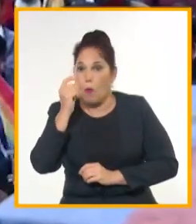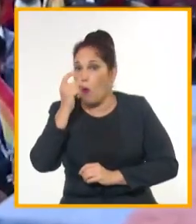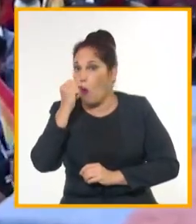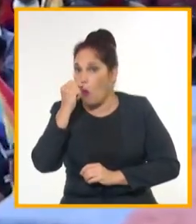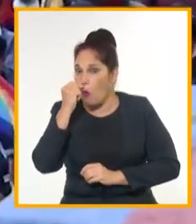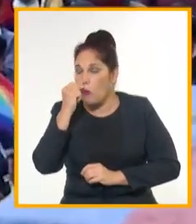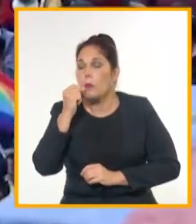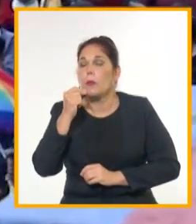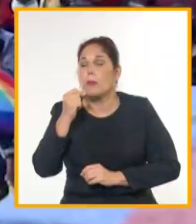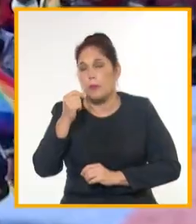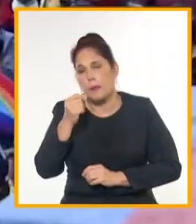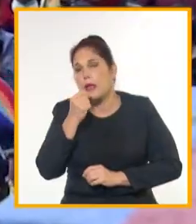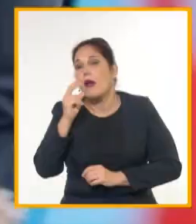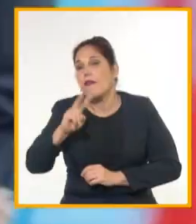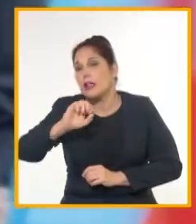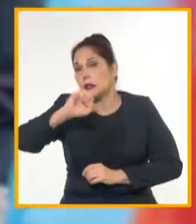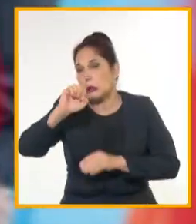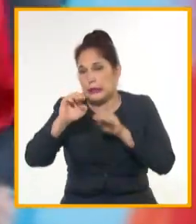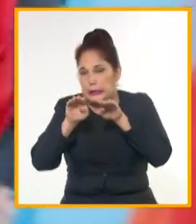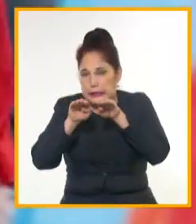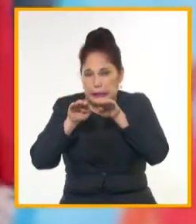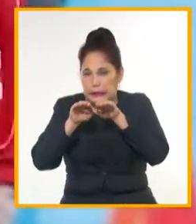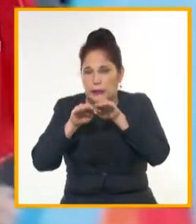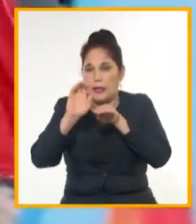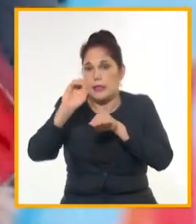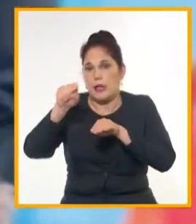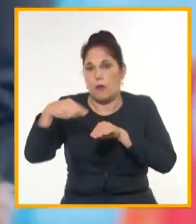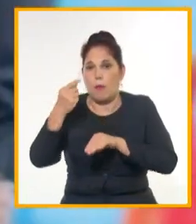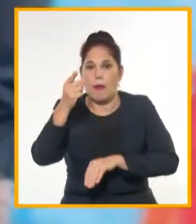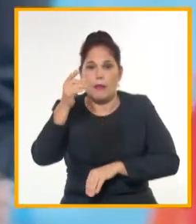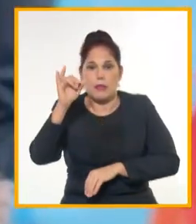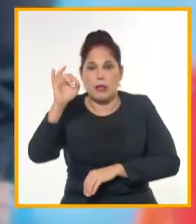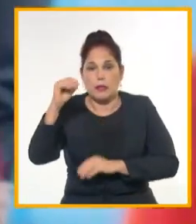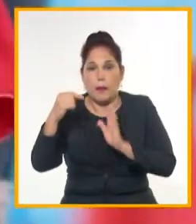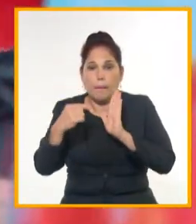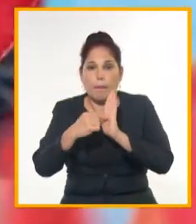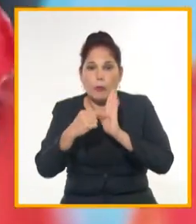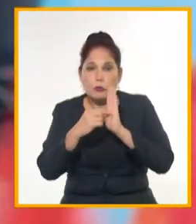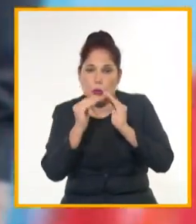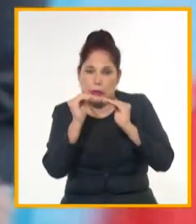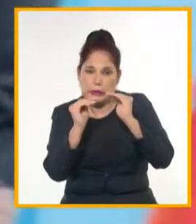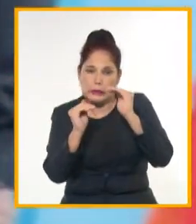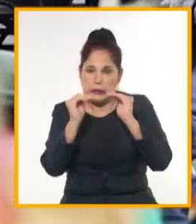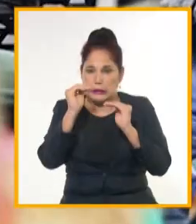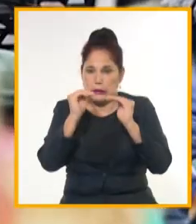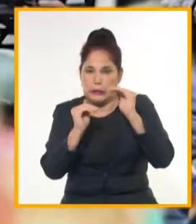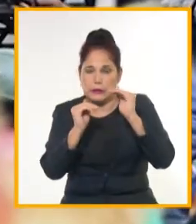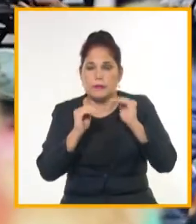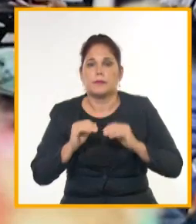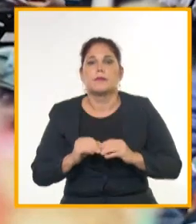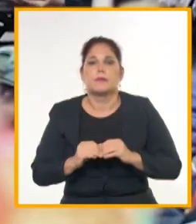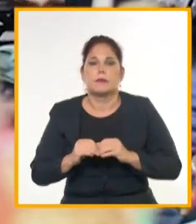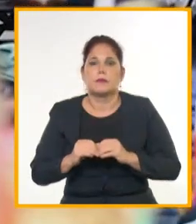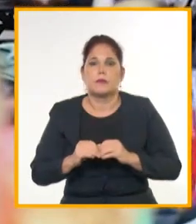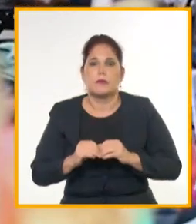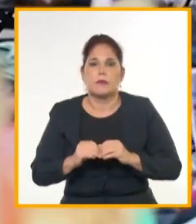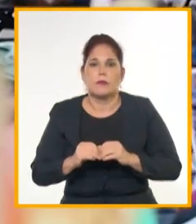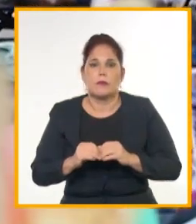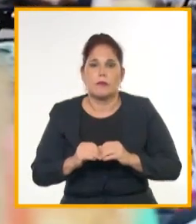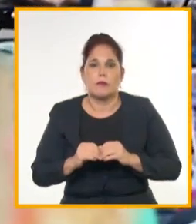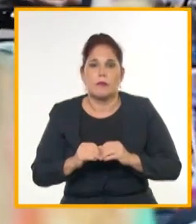una ajustada victoria con apenas 0,17 puntos porcentuales delante de su rival, es decir,